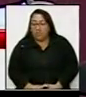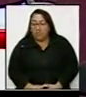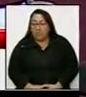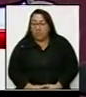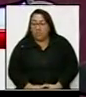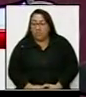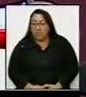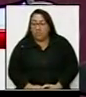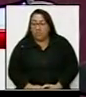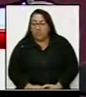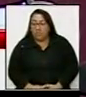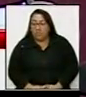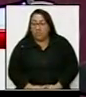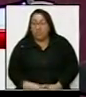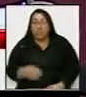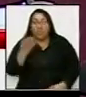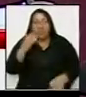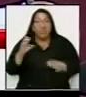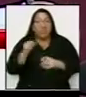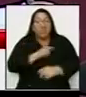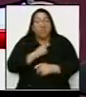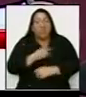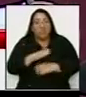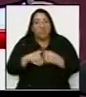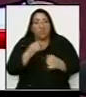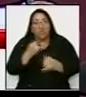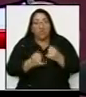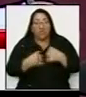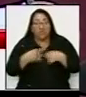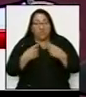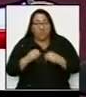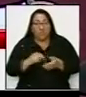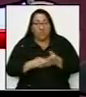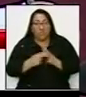Vamos a hacer un esfuerzo final ahorita por tratar de